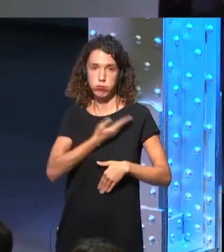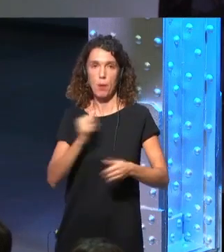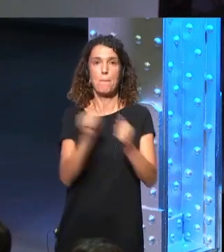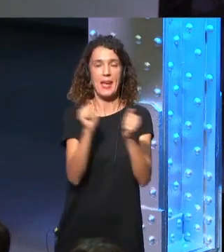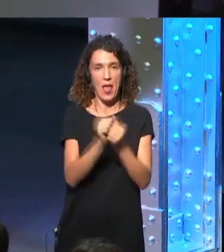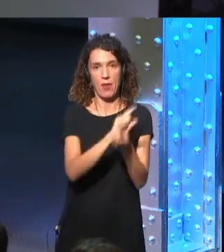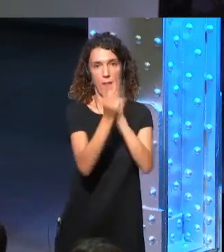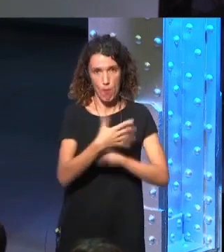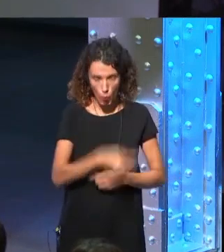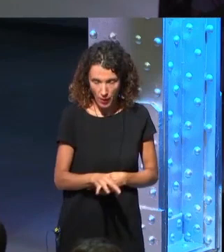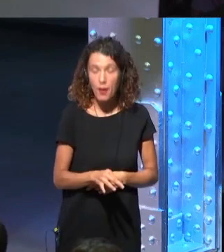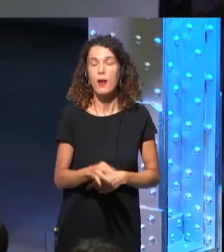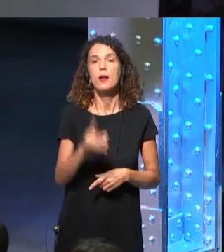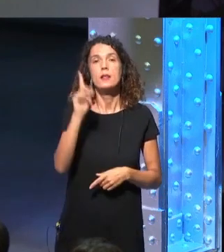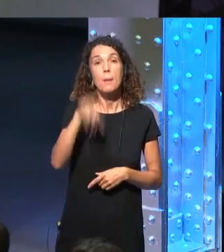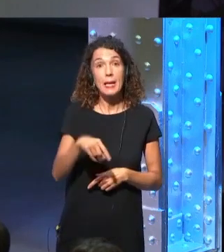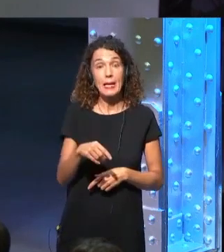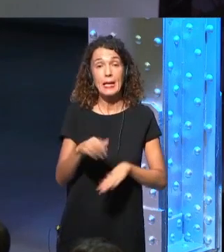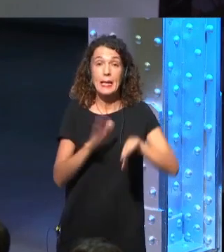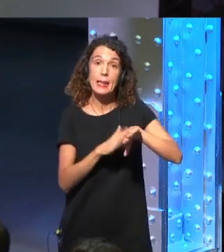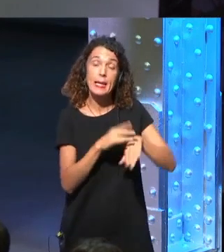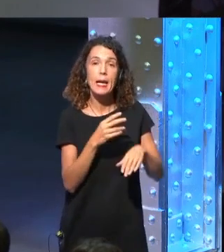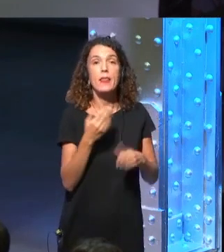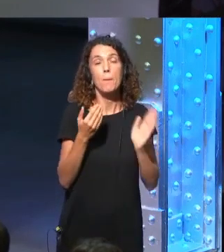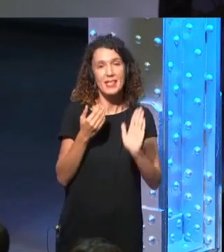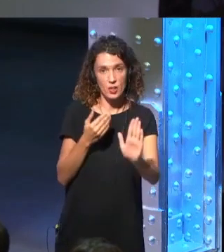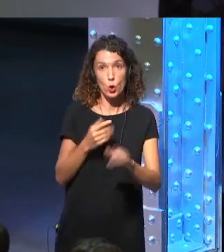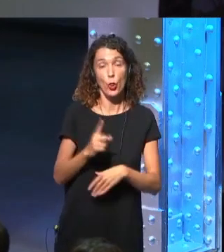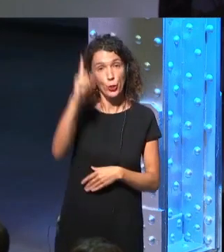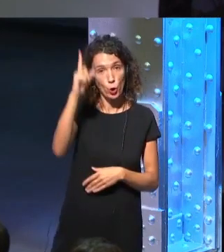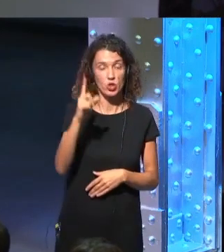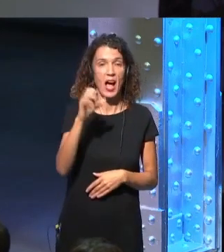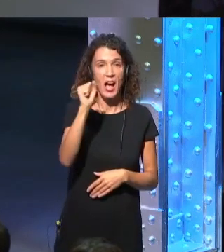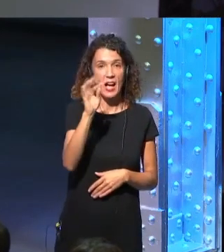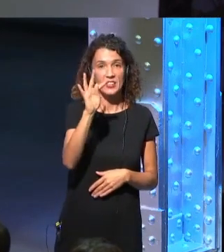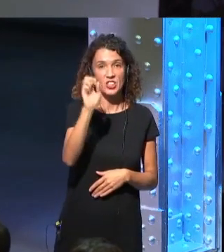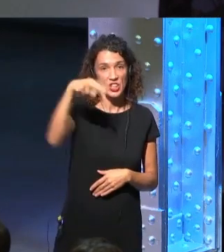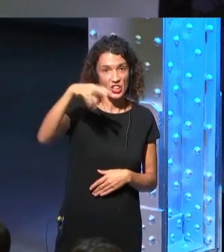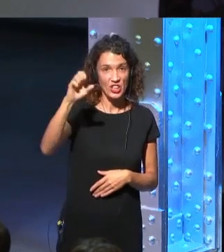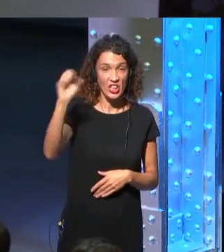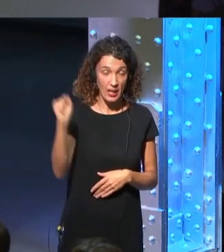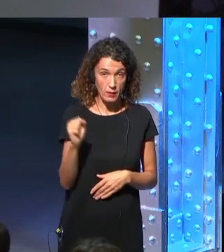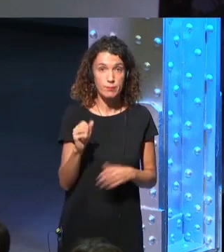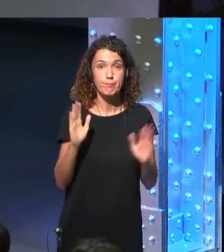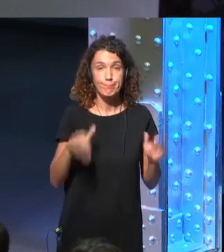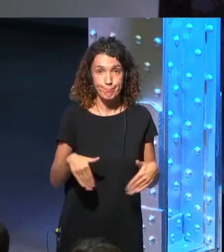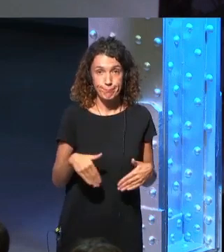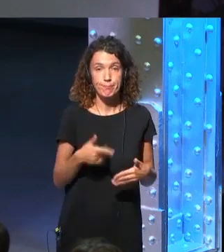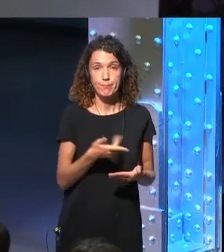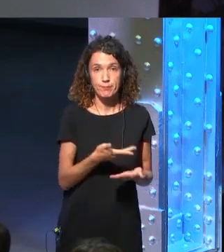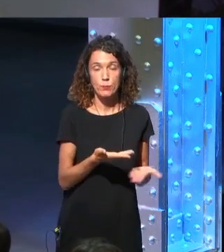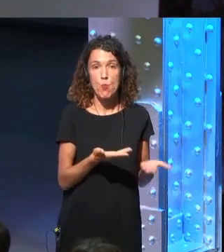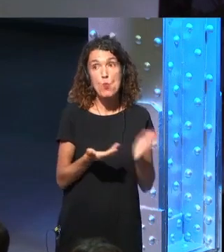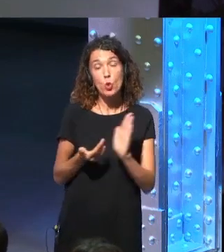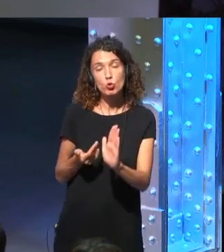luego, como veis aquí a la izquierda, la presentó a la diosa Atenea, que